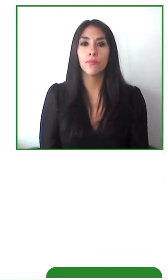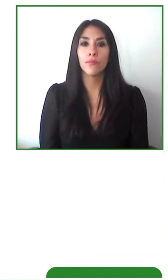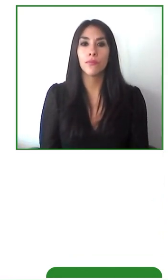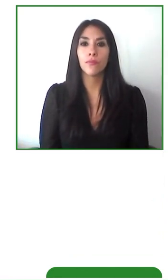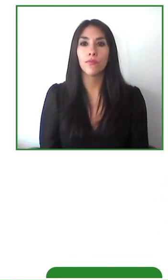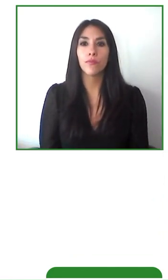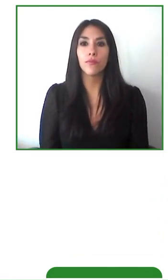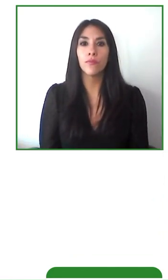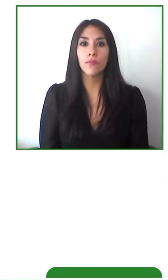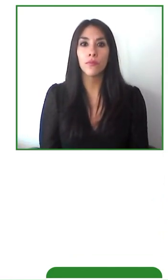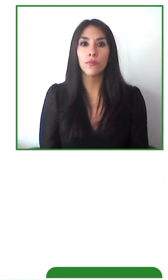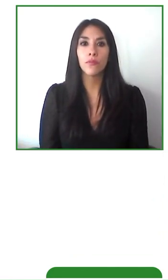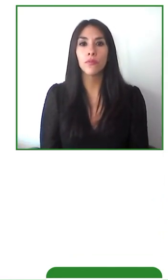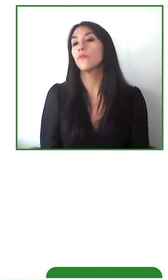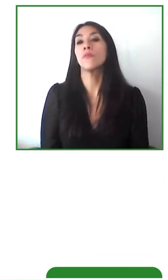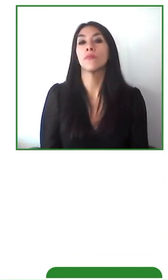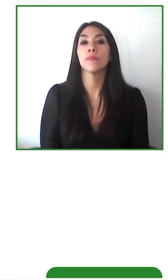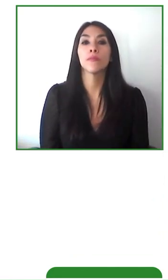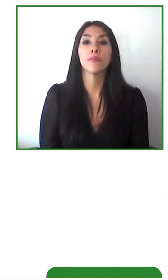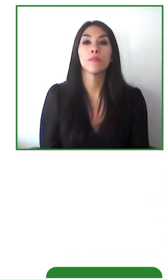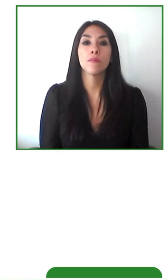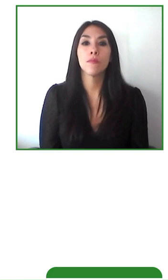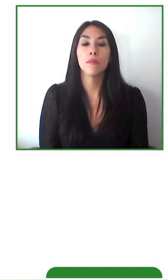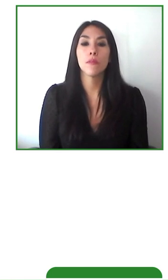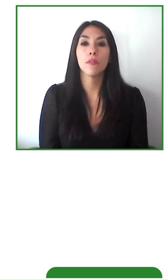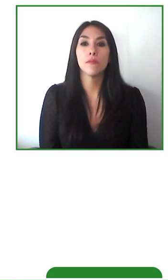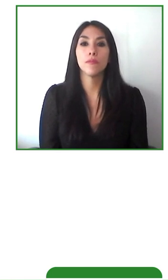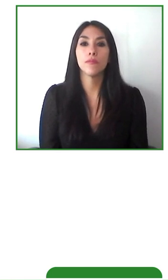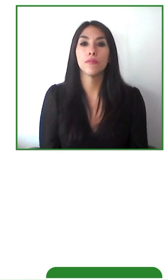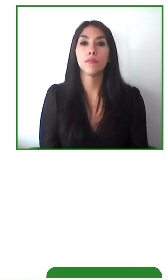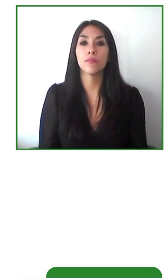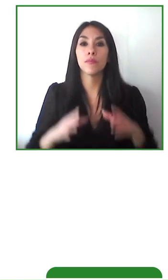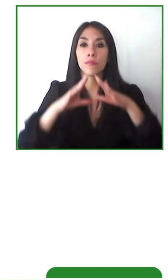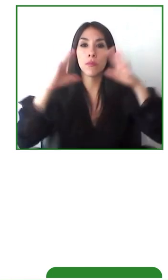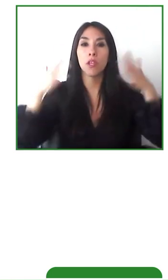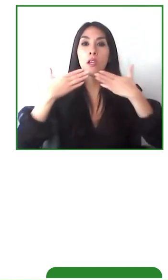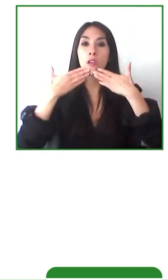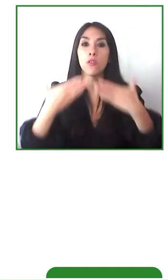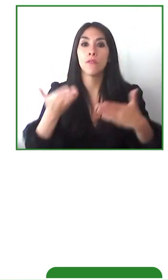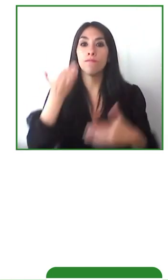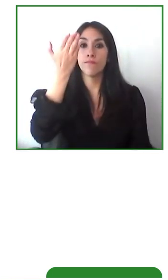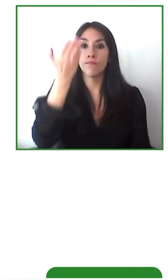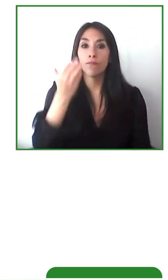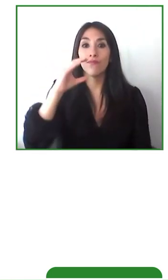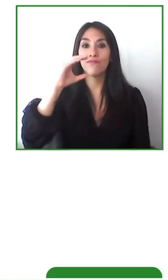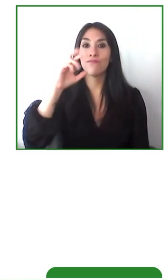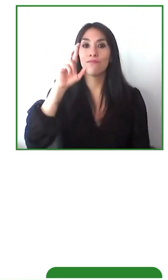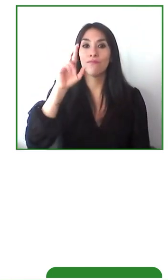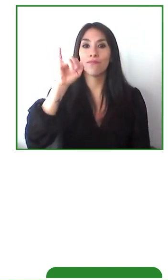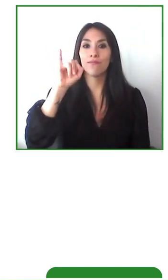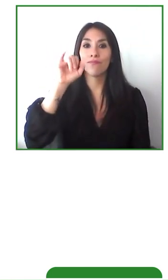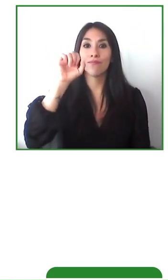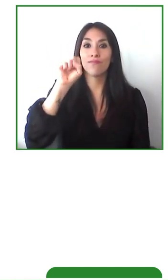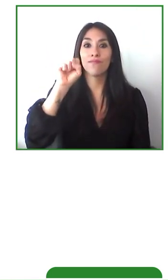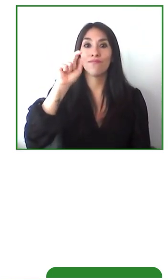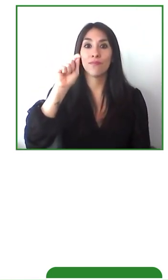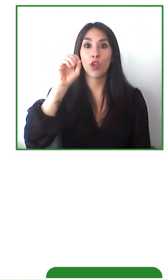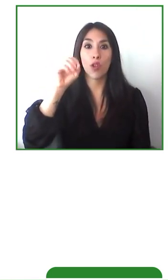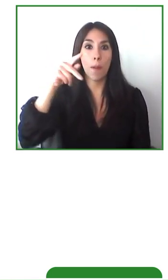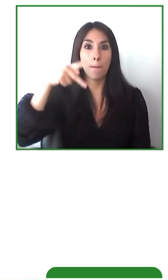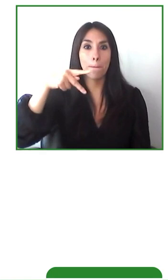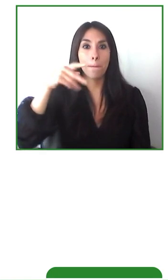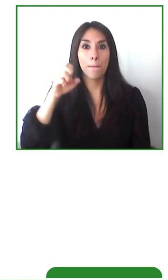Muchísimas gracias. Thank you, Chris and Tommy, for that wonderful presentation. And how to, para,